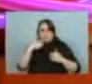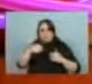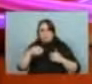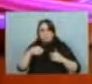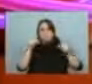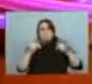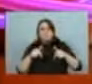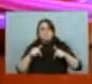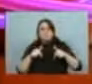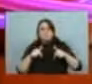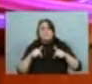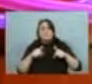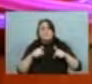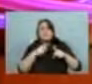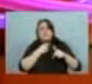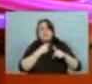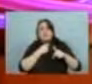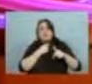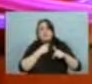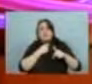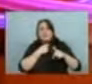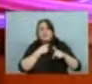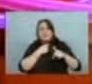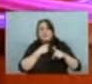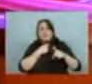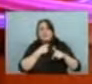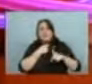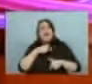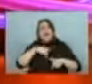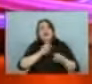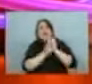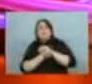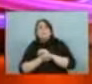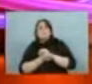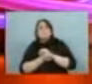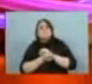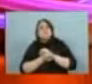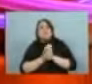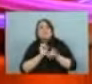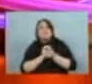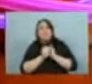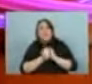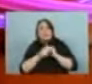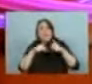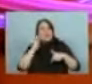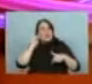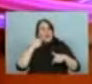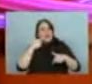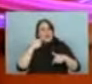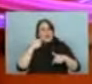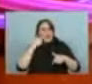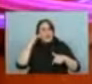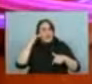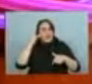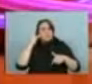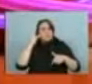Ahora quiere ser mujer como Zulma y se llama Abadesa. Este es un tema hermoso, hermoso, hermoso. La recibimos con